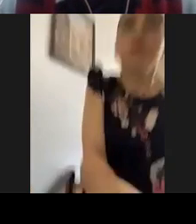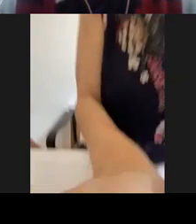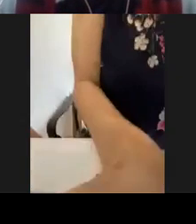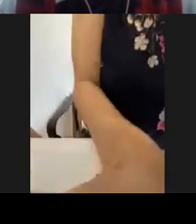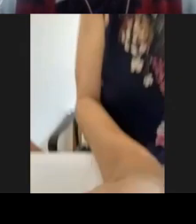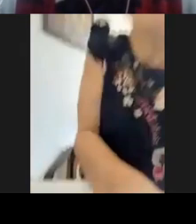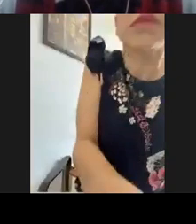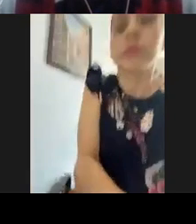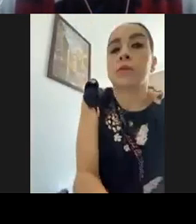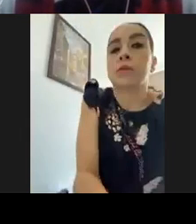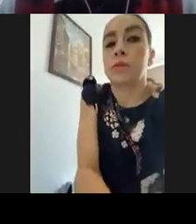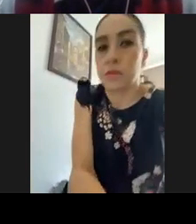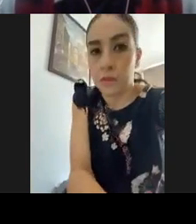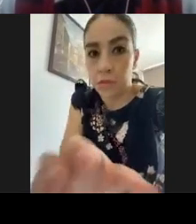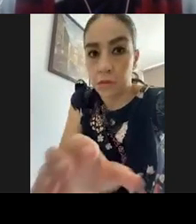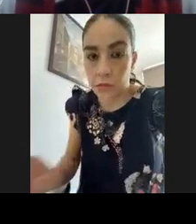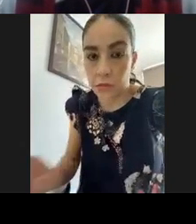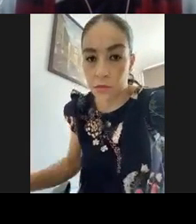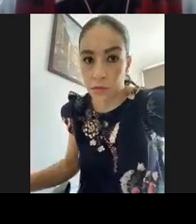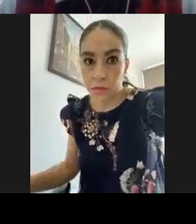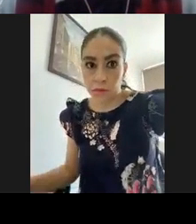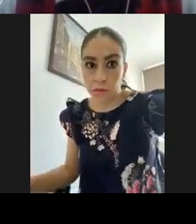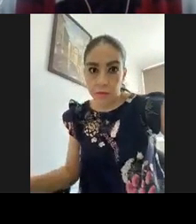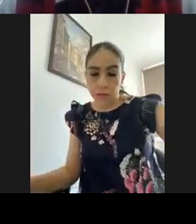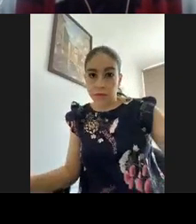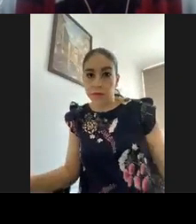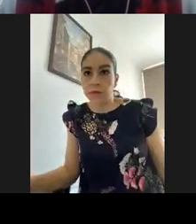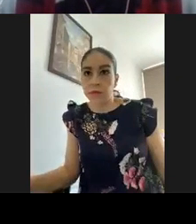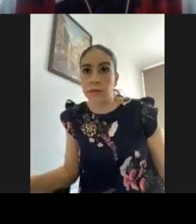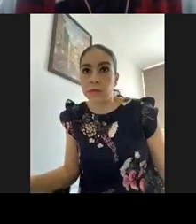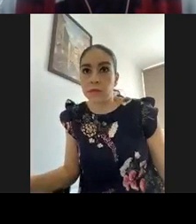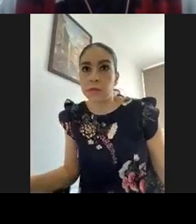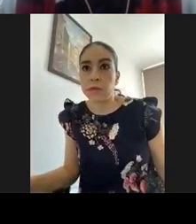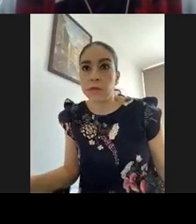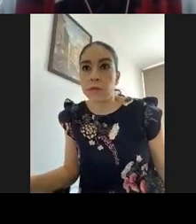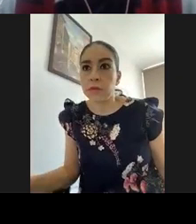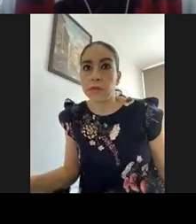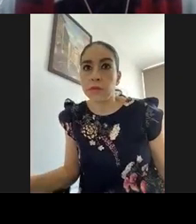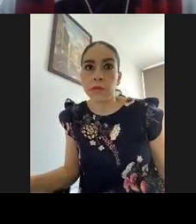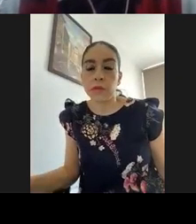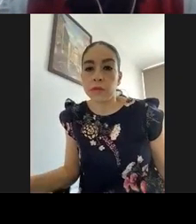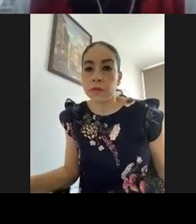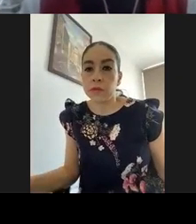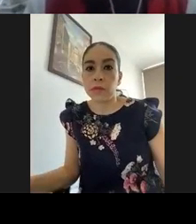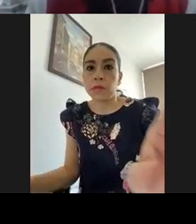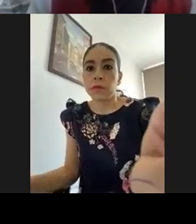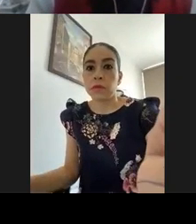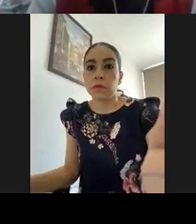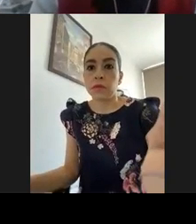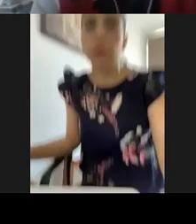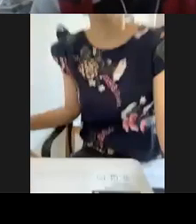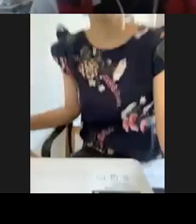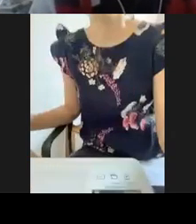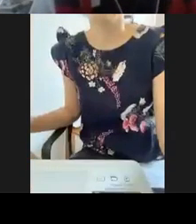asistentes. Para mí eso se me hace padrísimo porque no era la misma gente que repetía, muy pocos éramos los mismos, pero pues